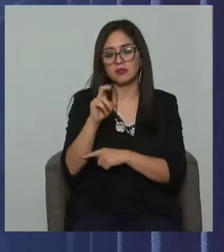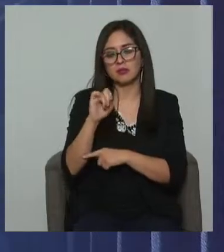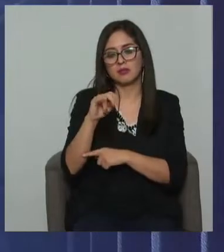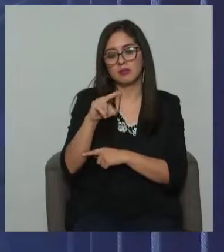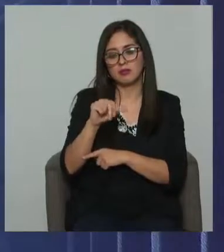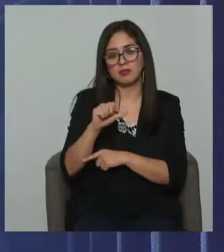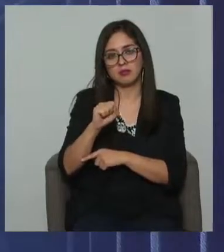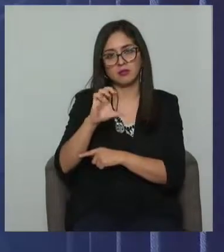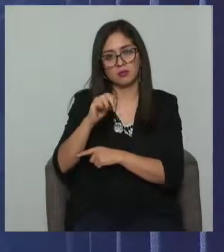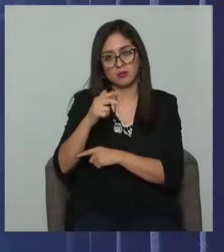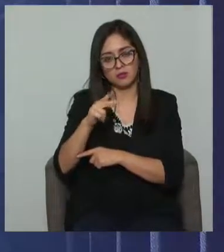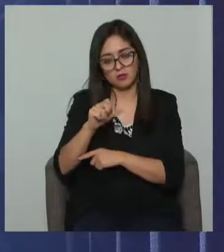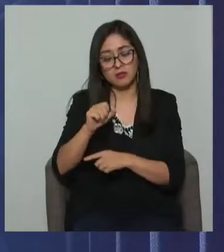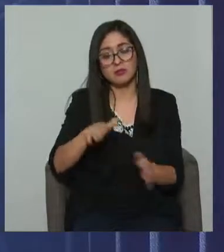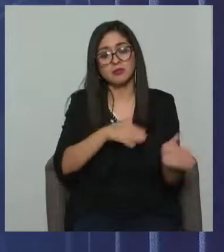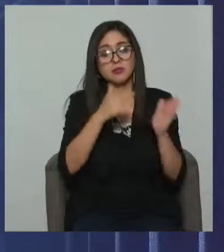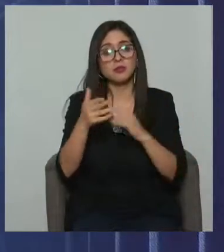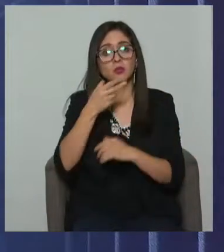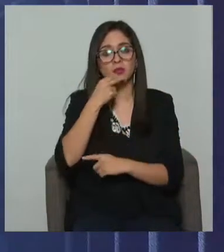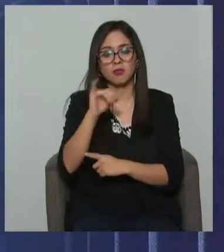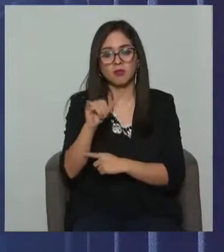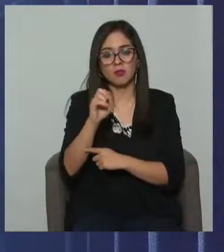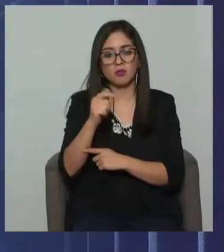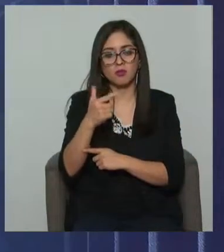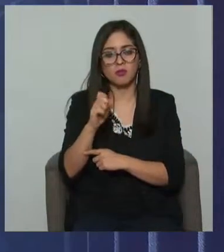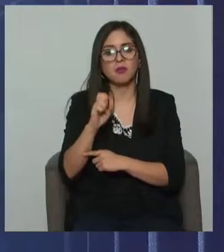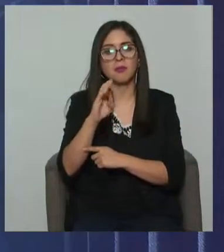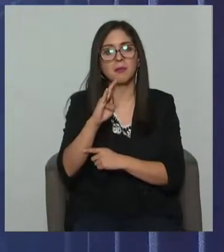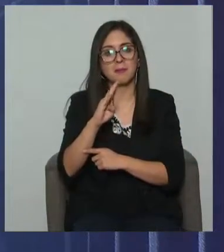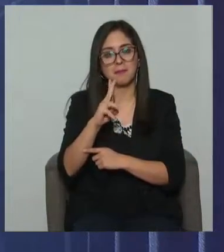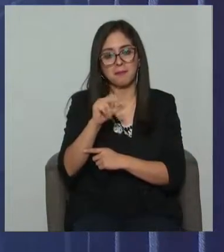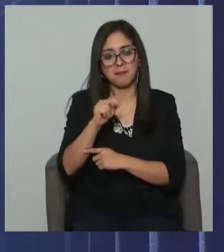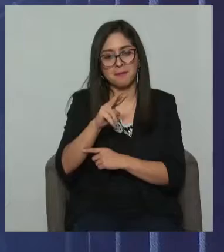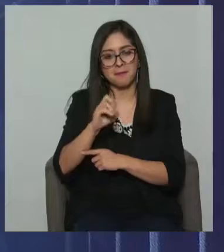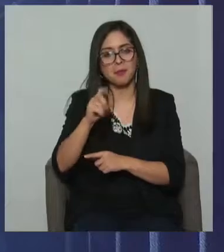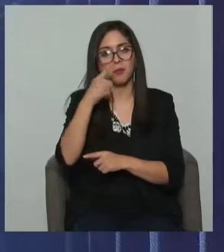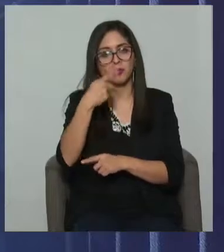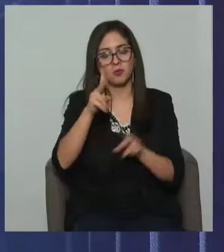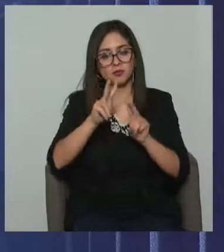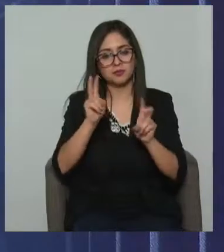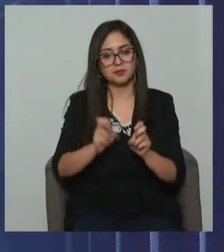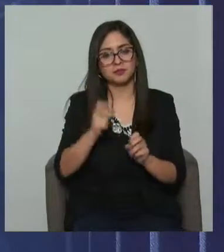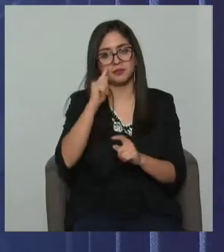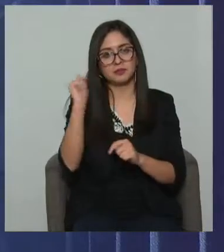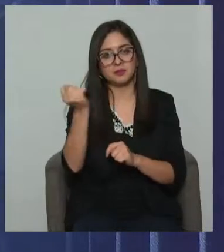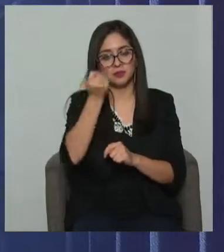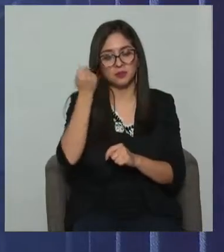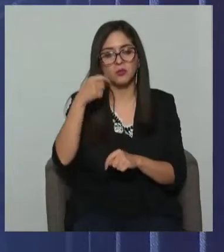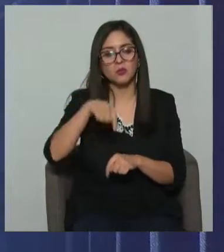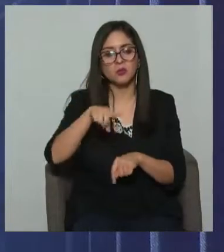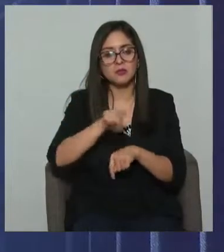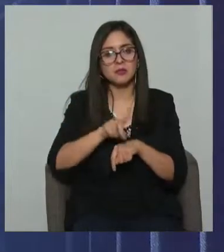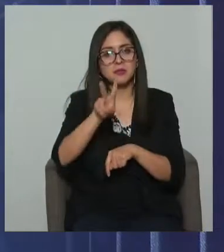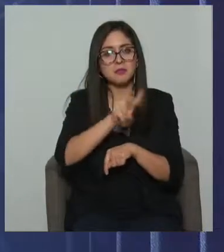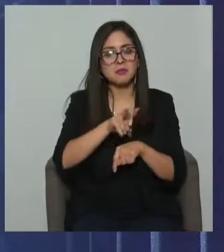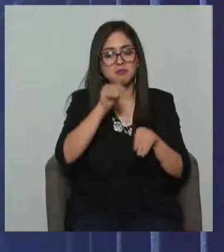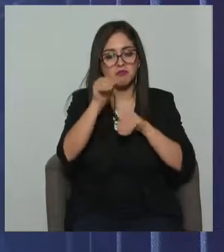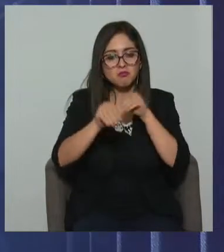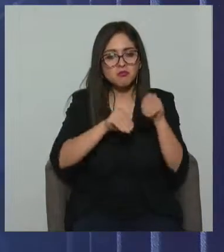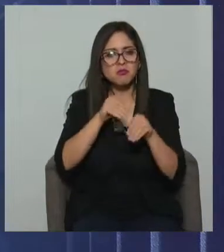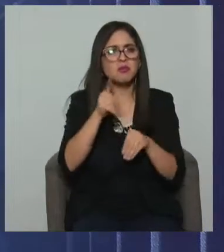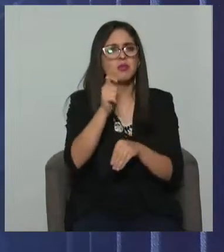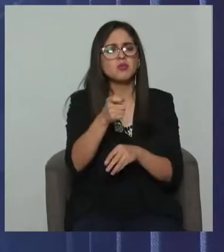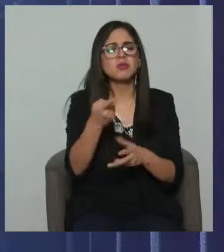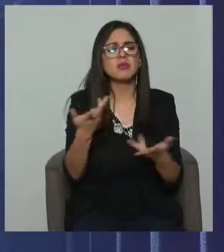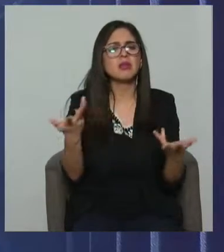Jorge Bravo con su sección tecnológica. Sin duda, un mosaico diverso para este viernes. ¿Qué hacer y a dónde ir?